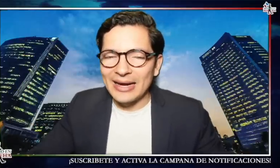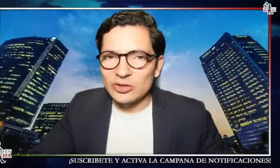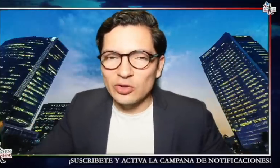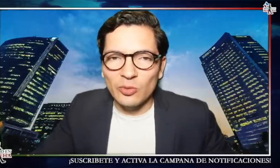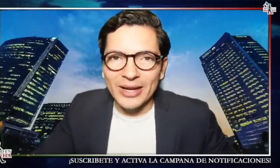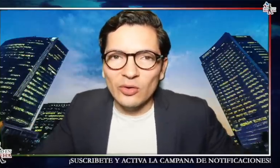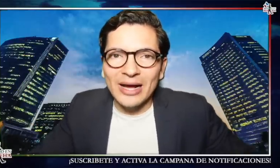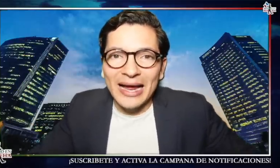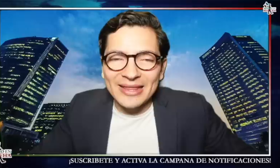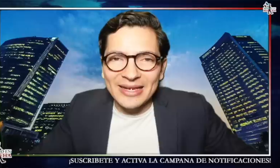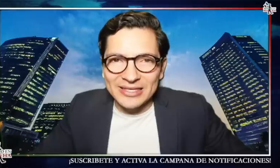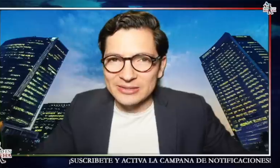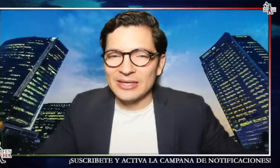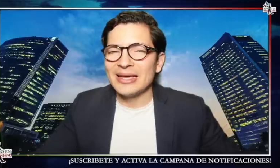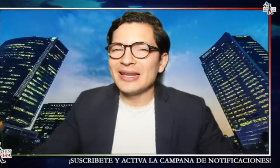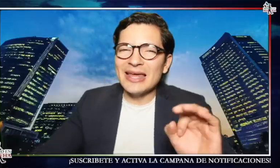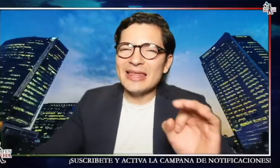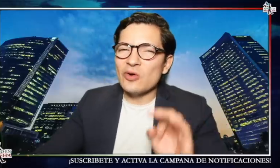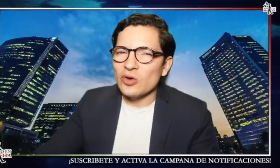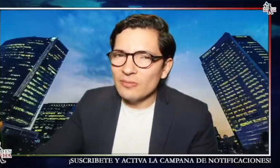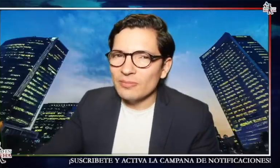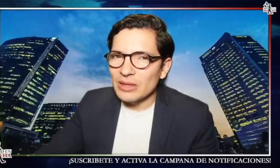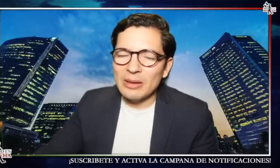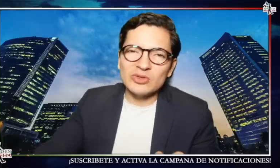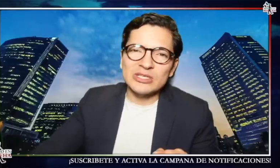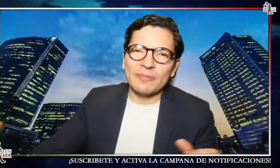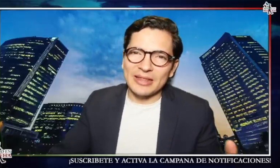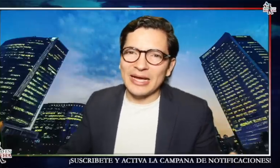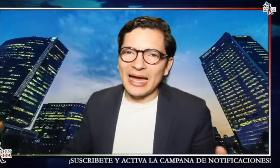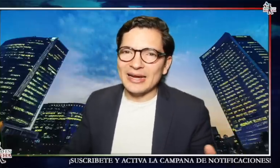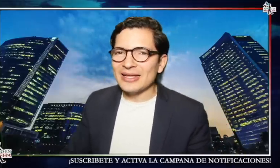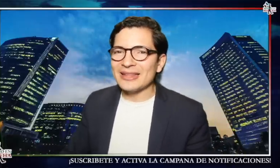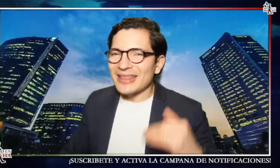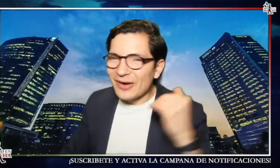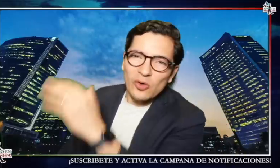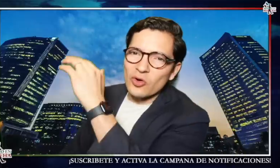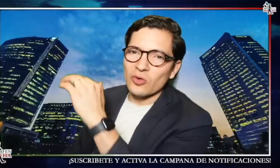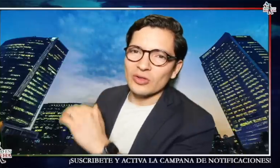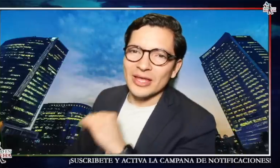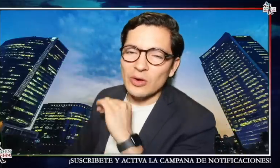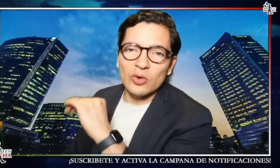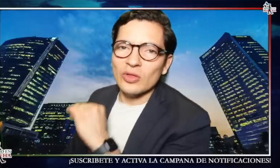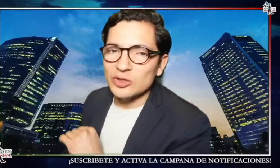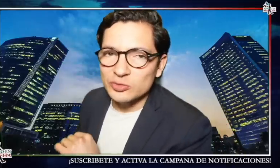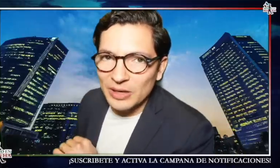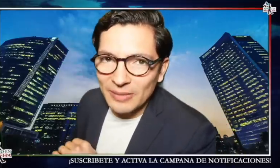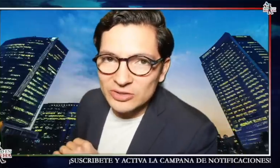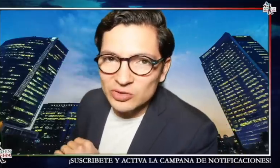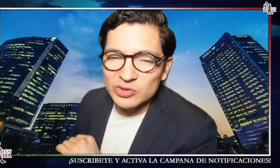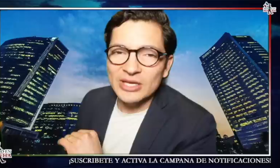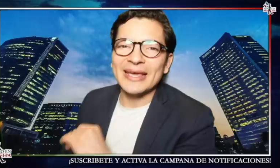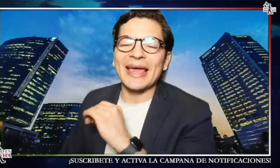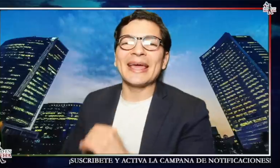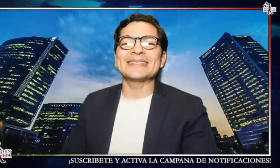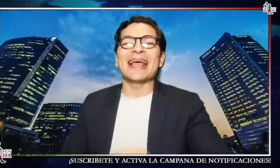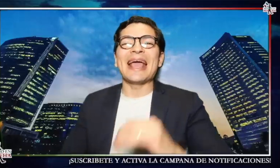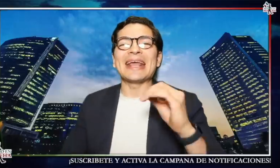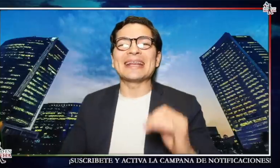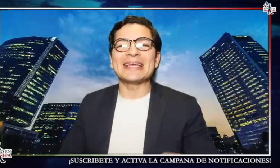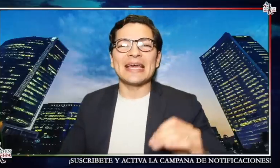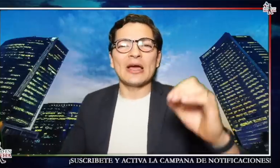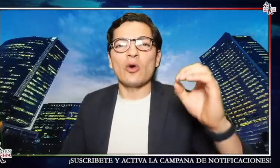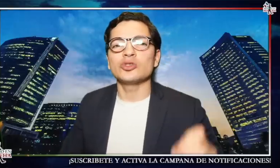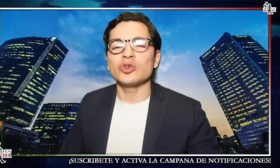actual Alito Moreno Cárdenas. El día de hoy vamos a platicar de uno de esos pelmazos, que